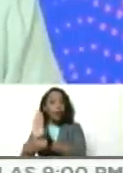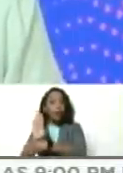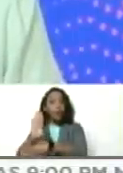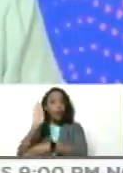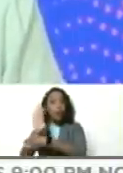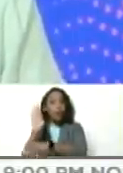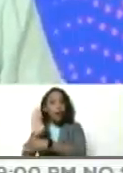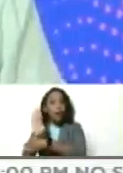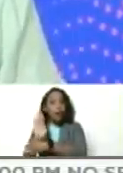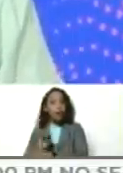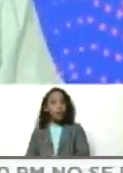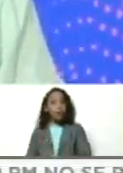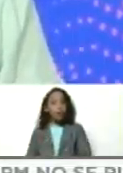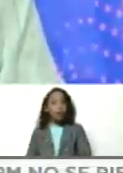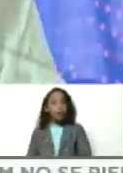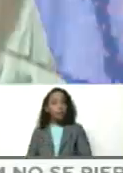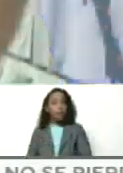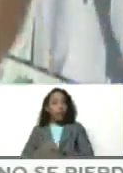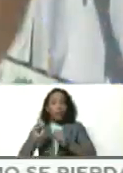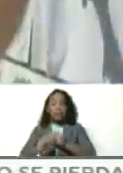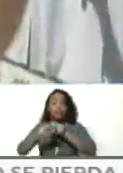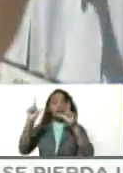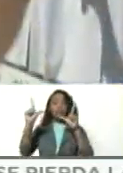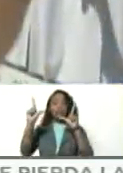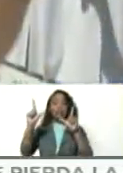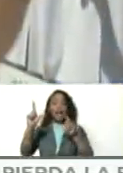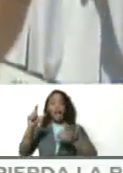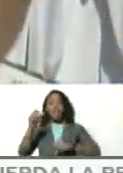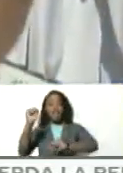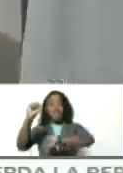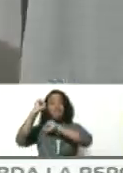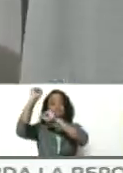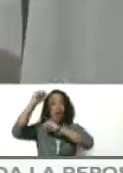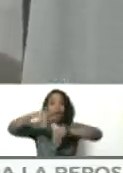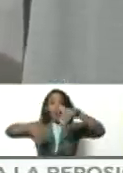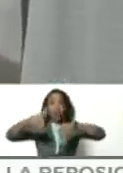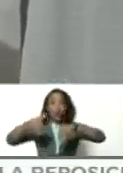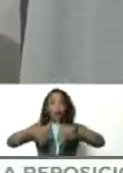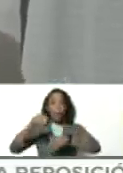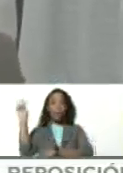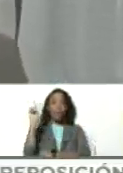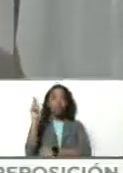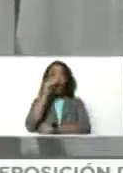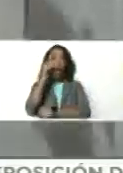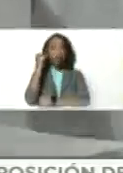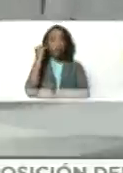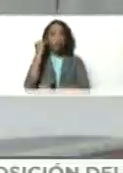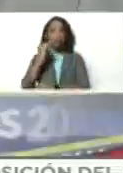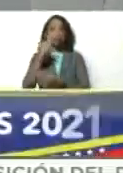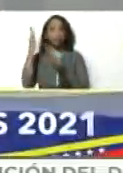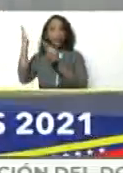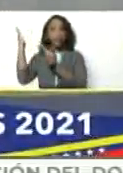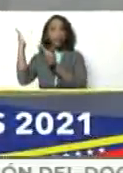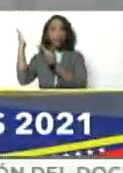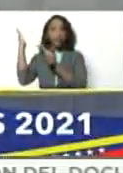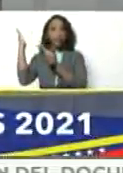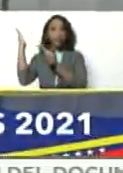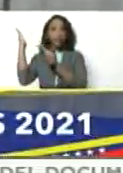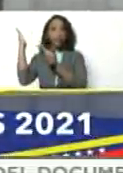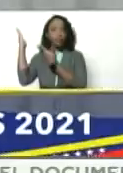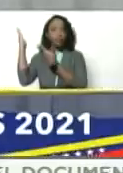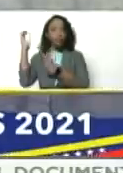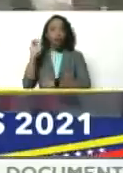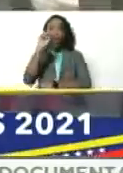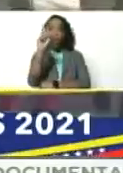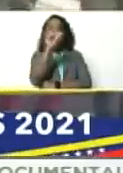cuidarla. Tremenda victoria electoral para los venezolanos y venezolanas. Hace